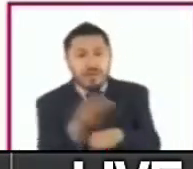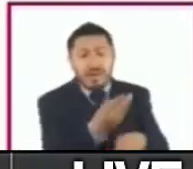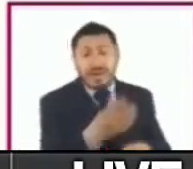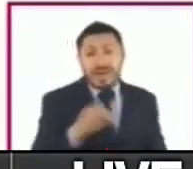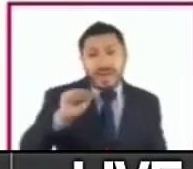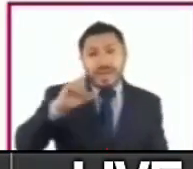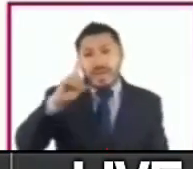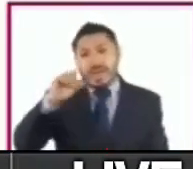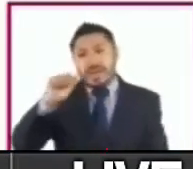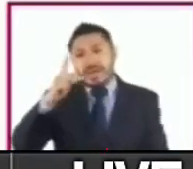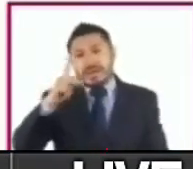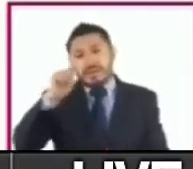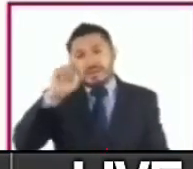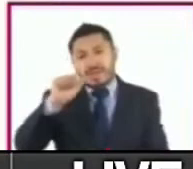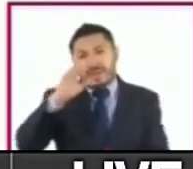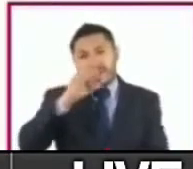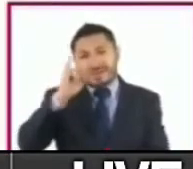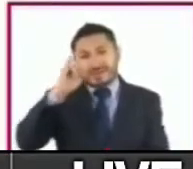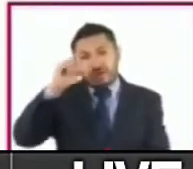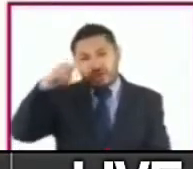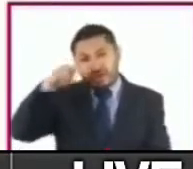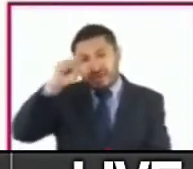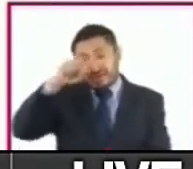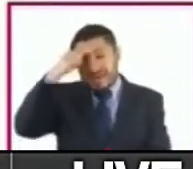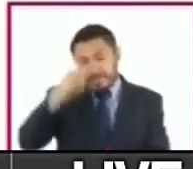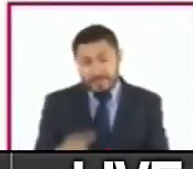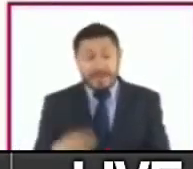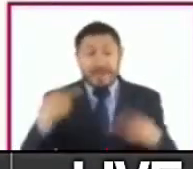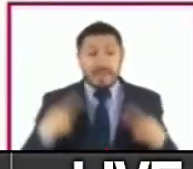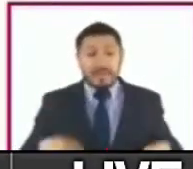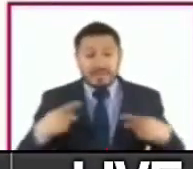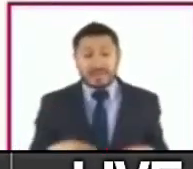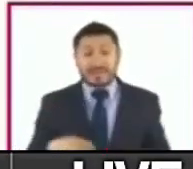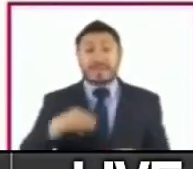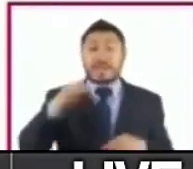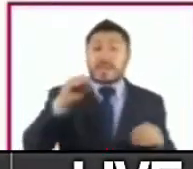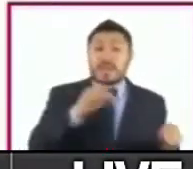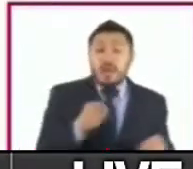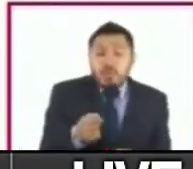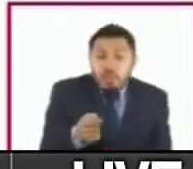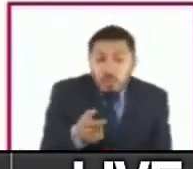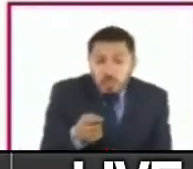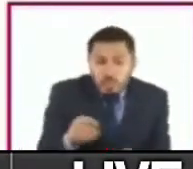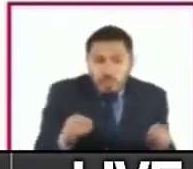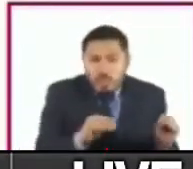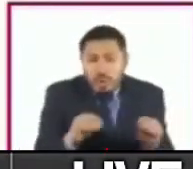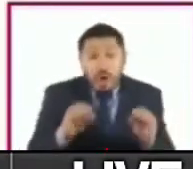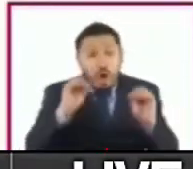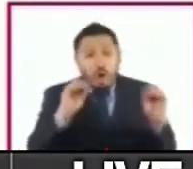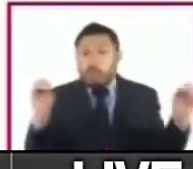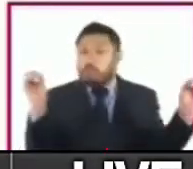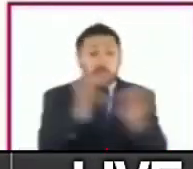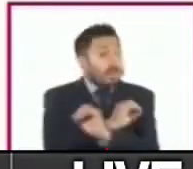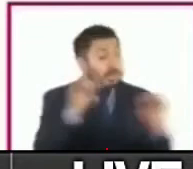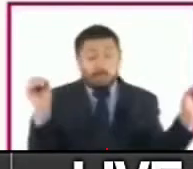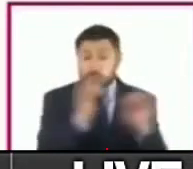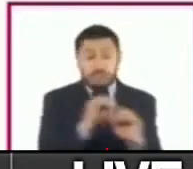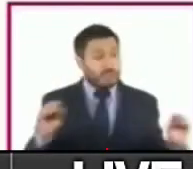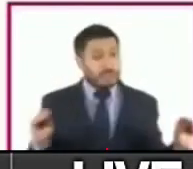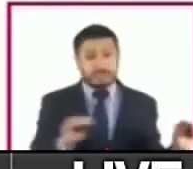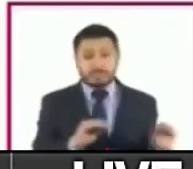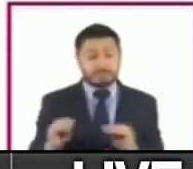función motriz puedan participar en este deporte con el apoyo de auxiliares deportivos o compañeros de